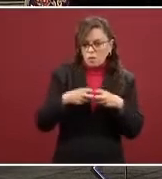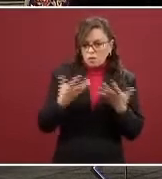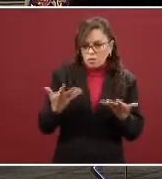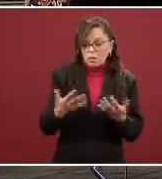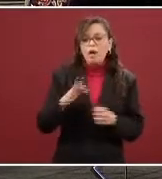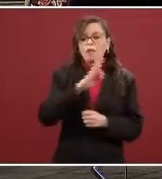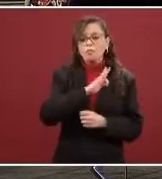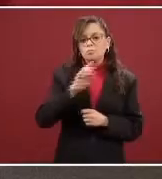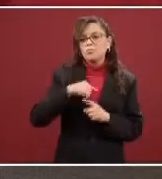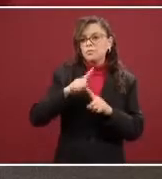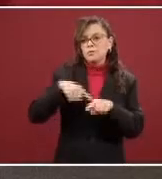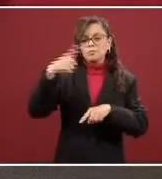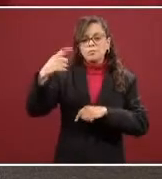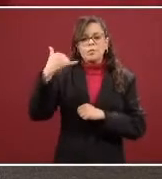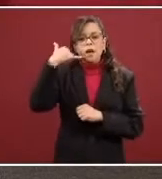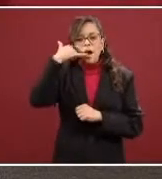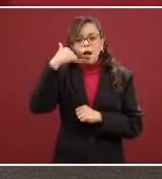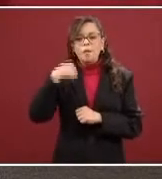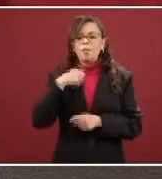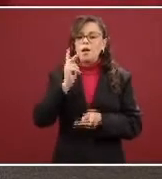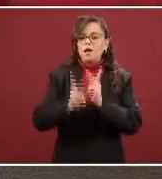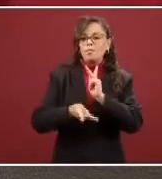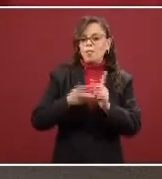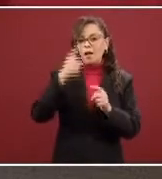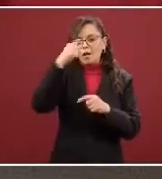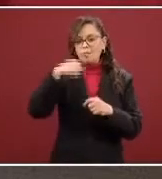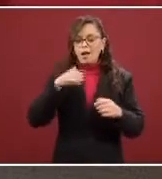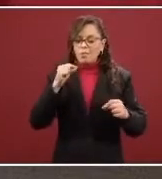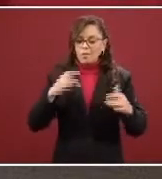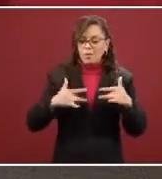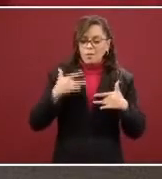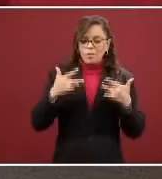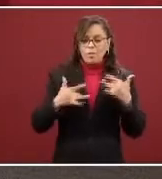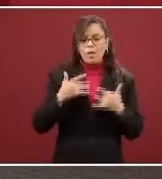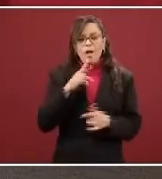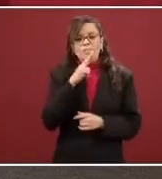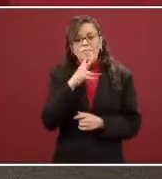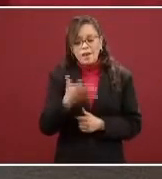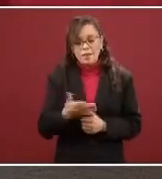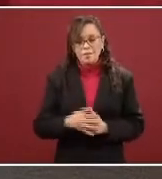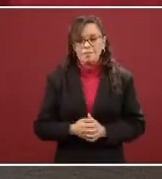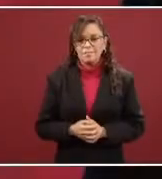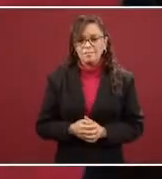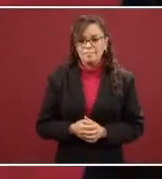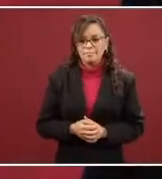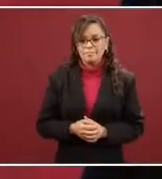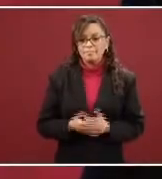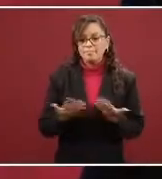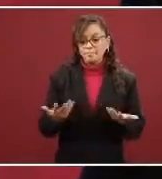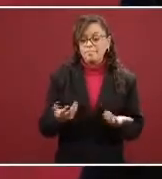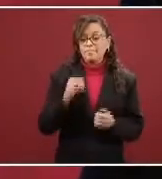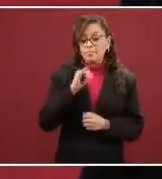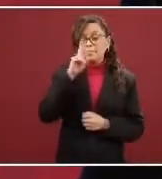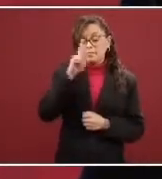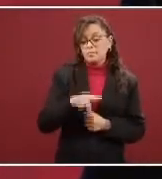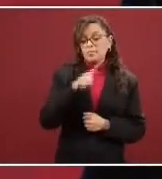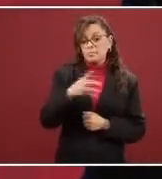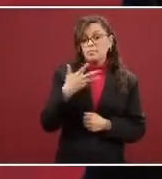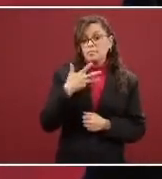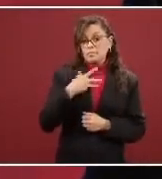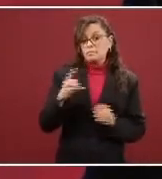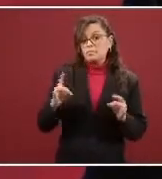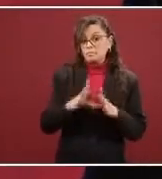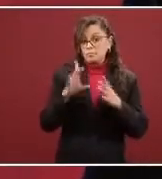y hablar de nuestras emociones. Mantener cuidados de una vida saludable, como decía, y bueno, también tener presente que las crisis también son